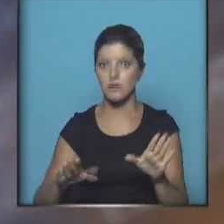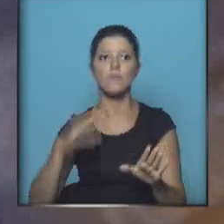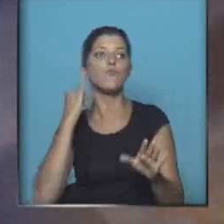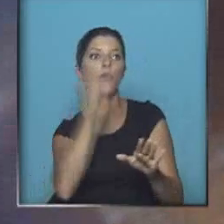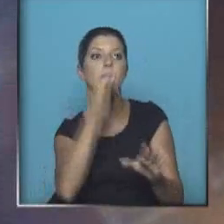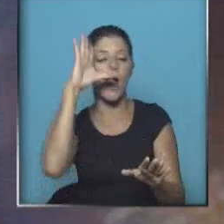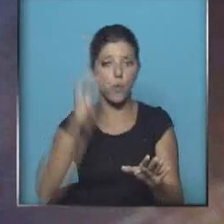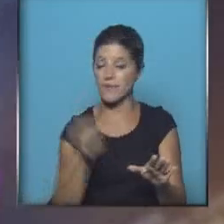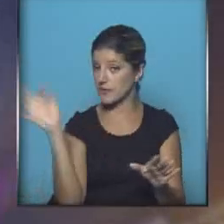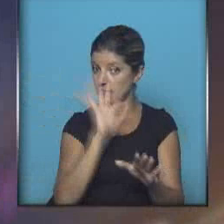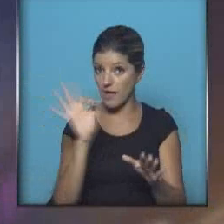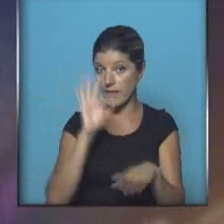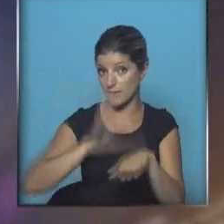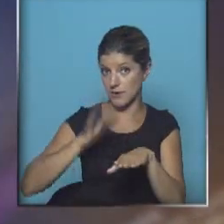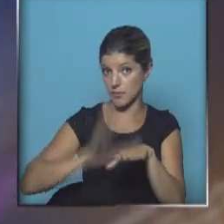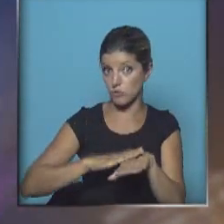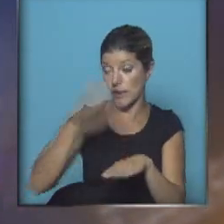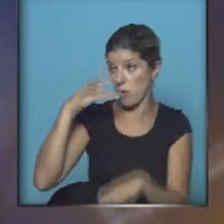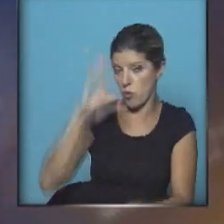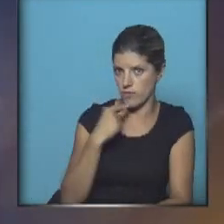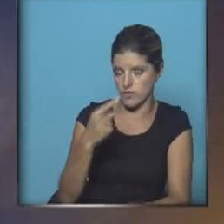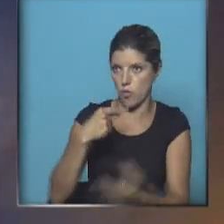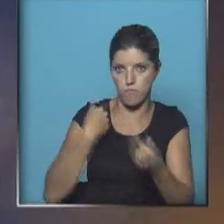de la causa, que se lo reprochó públicamente,